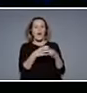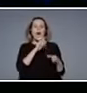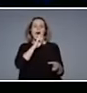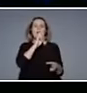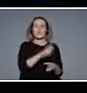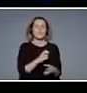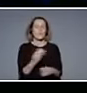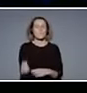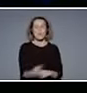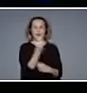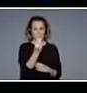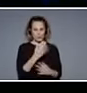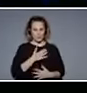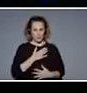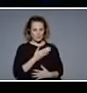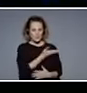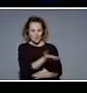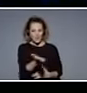tenemos.